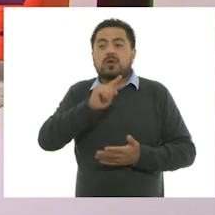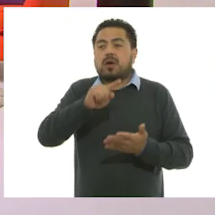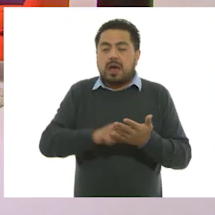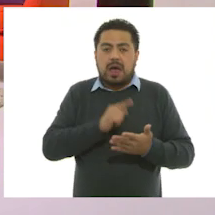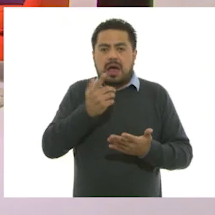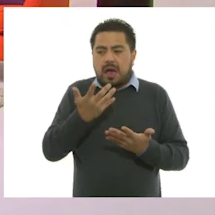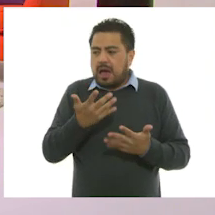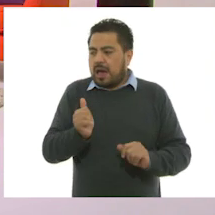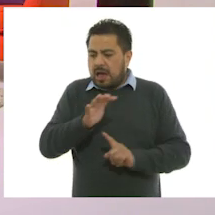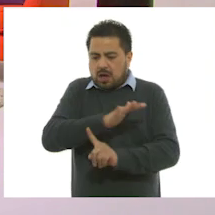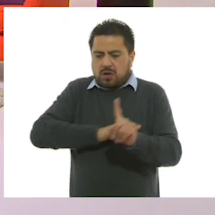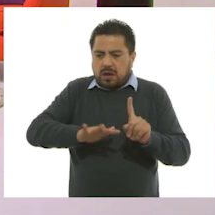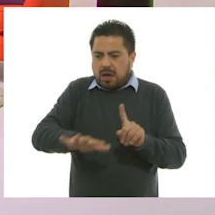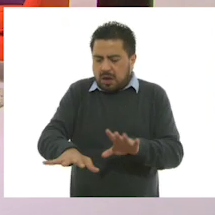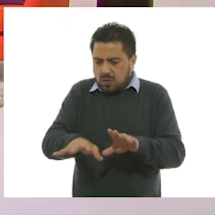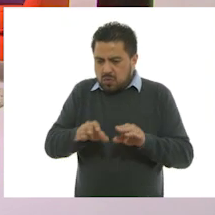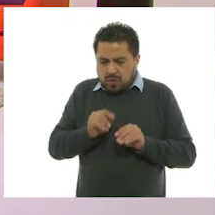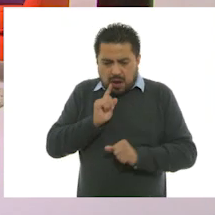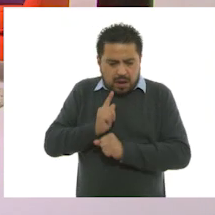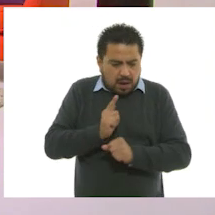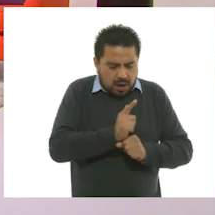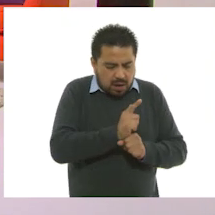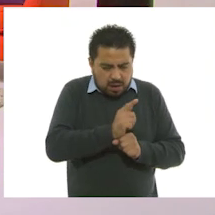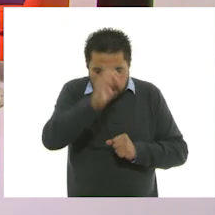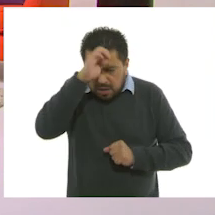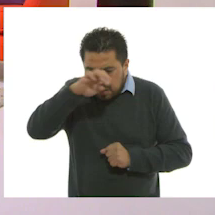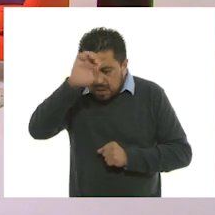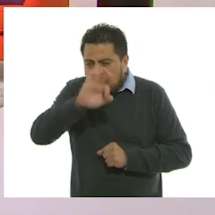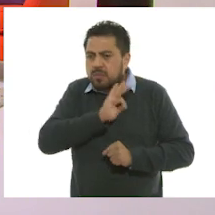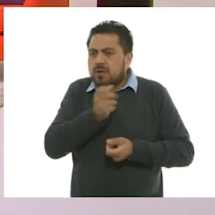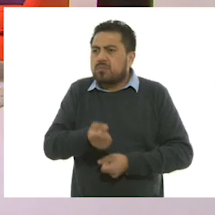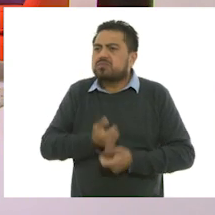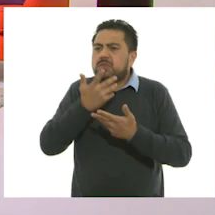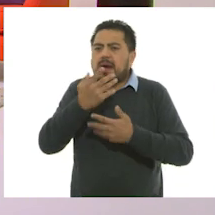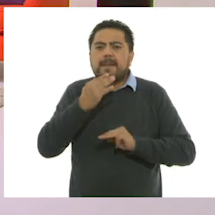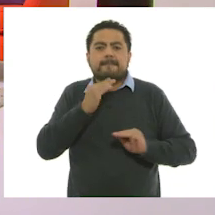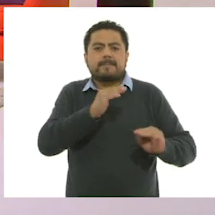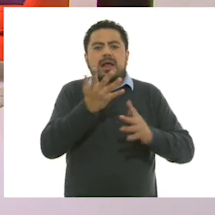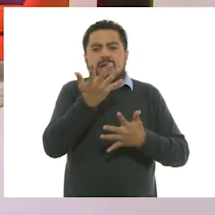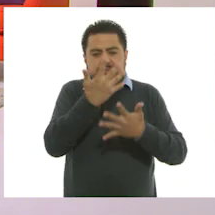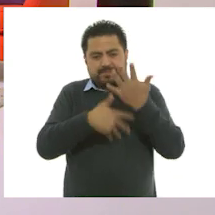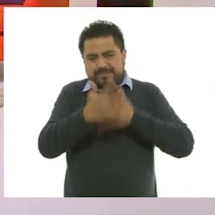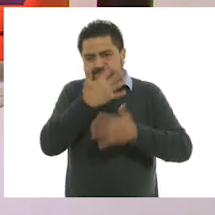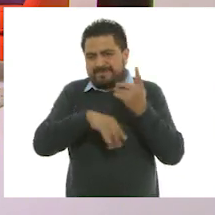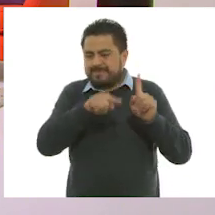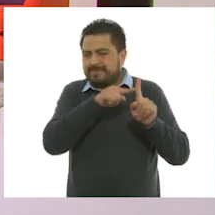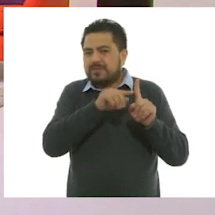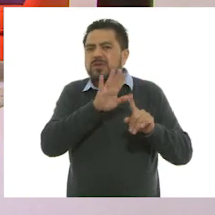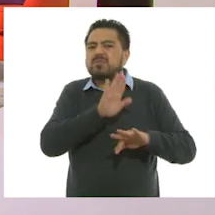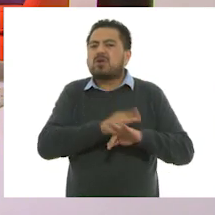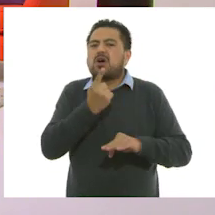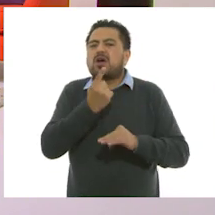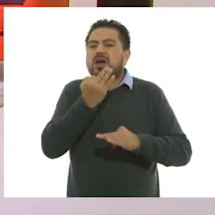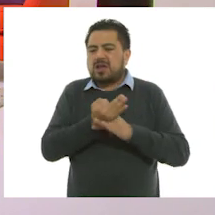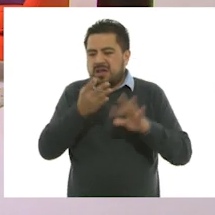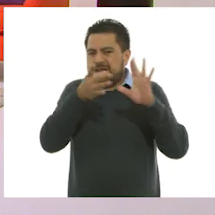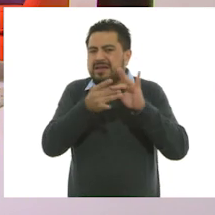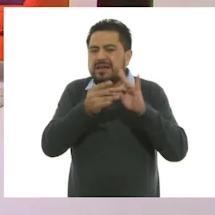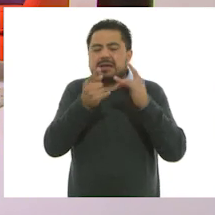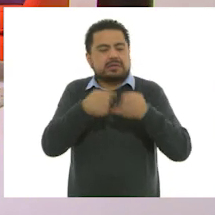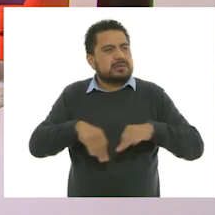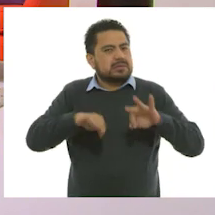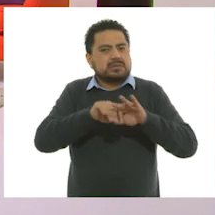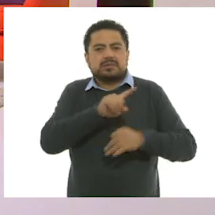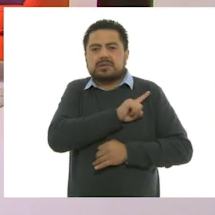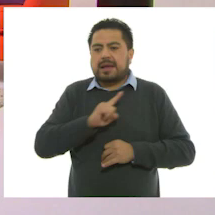está contextualizado el niño, podremos comenzar a emitir mensajes a través de la lengua de señas, porque mencionamos que es importante que